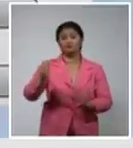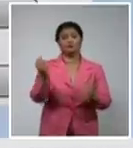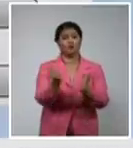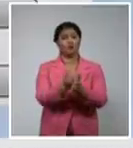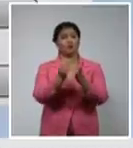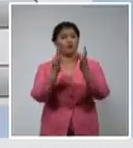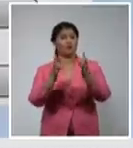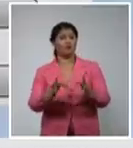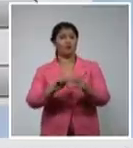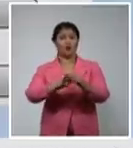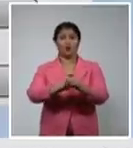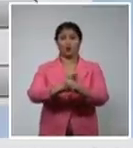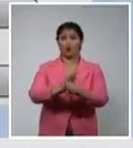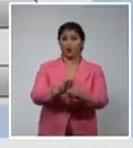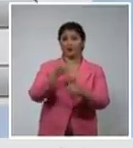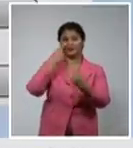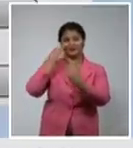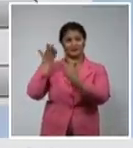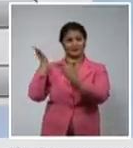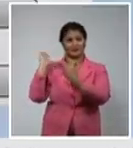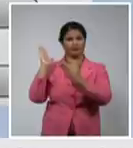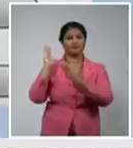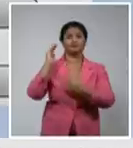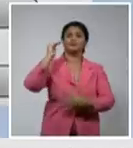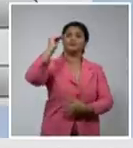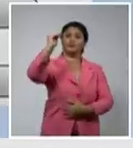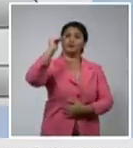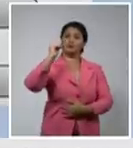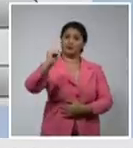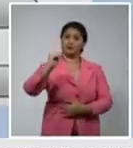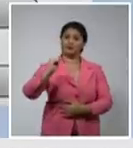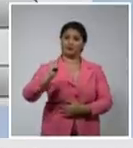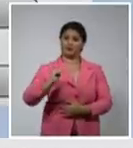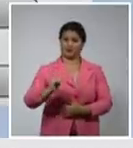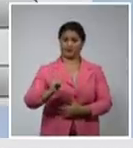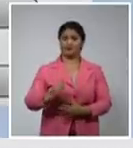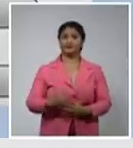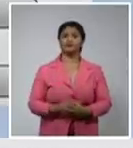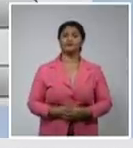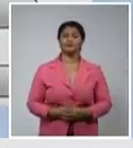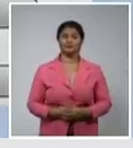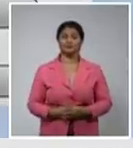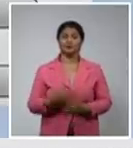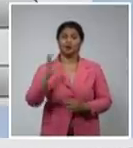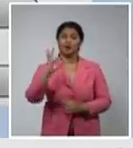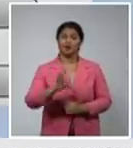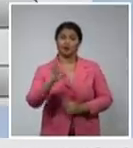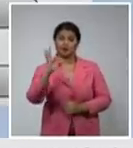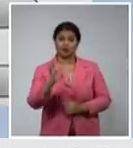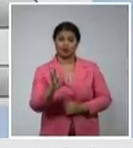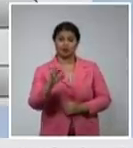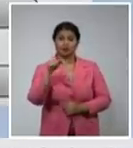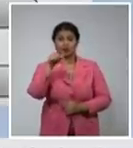Eso da una positividad de un 3,4% de las muestras analizadas y significa que son